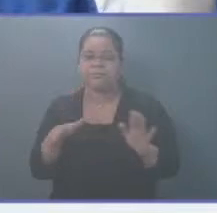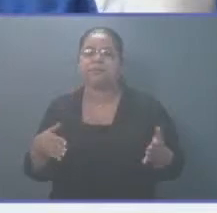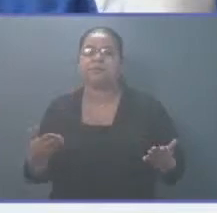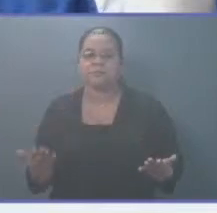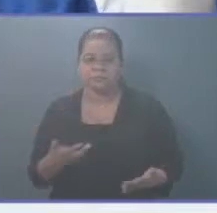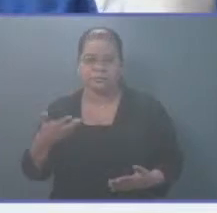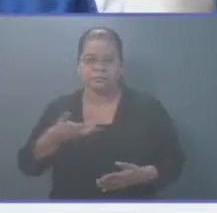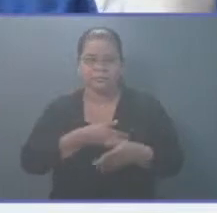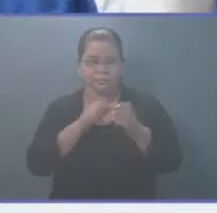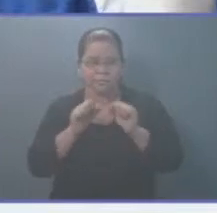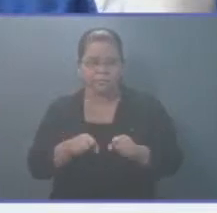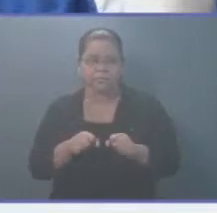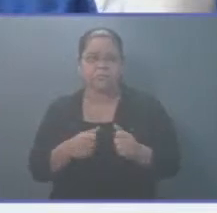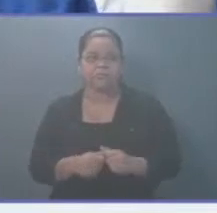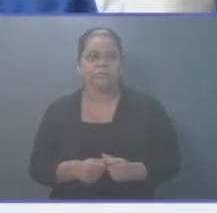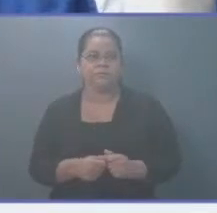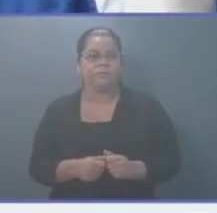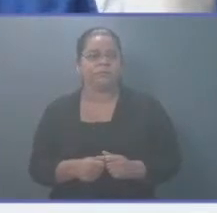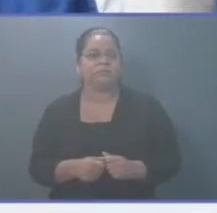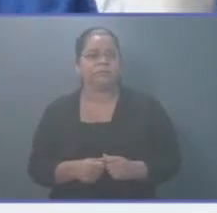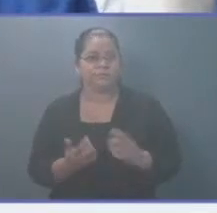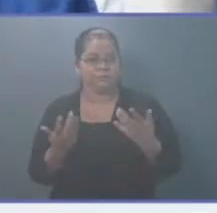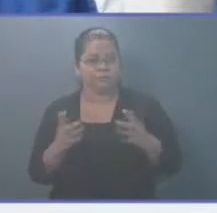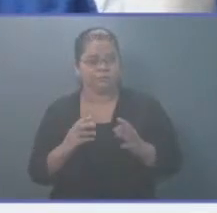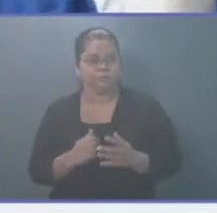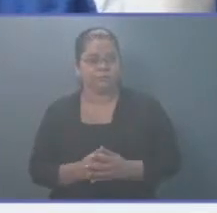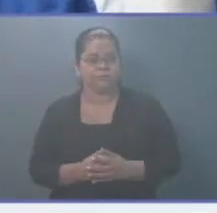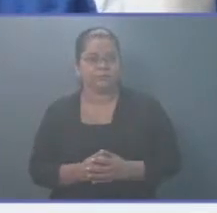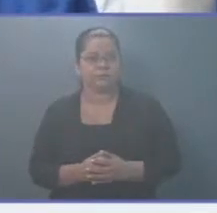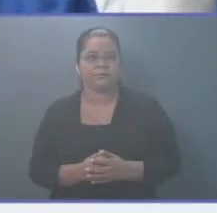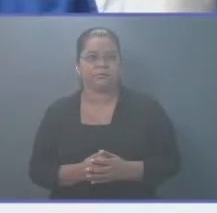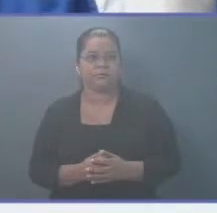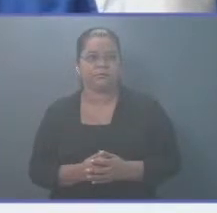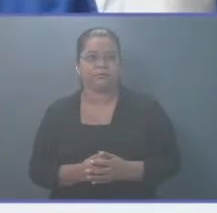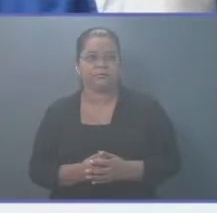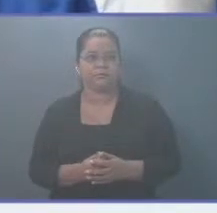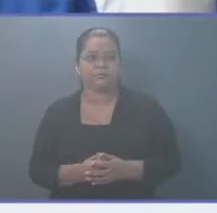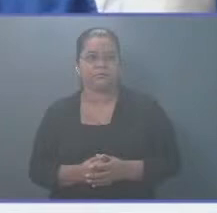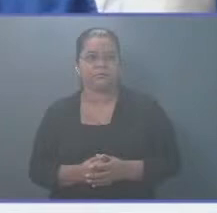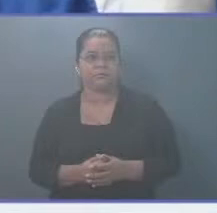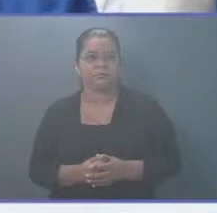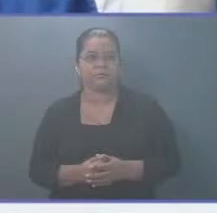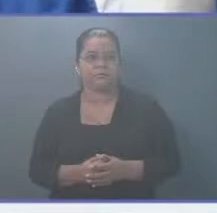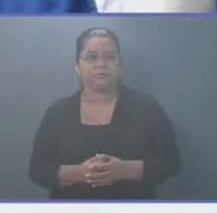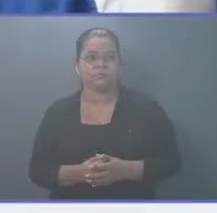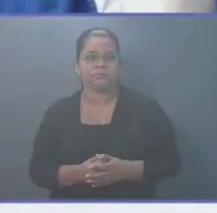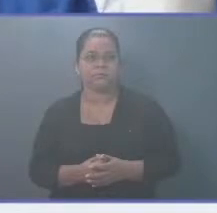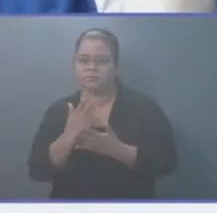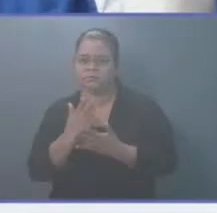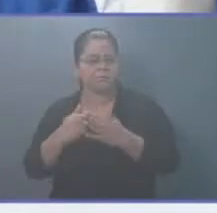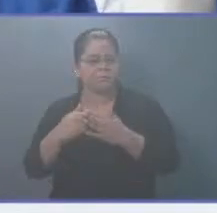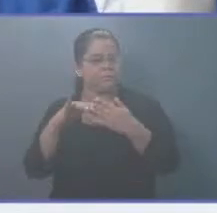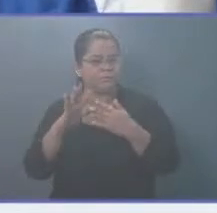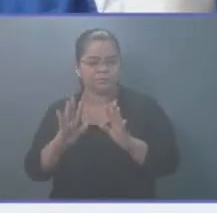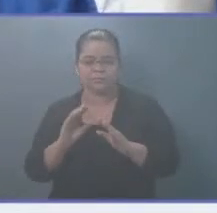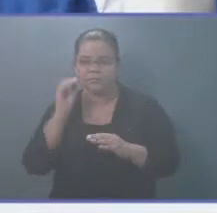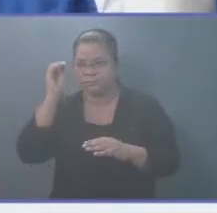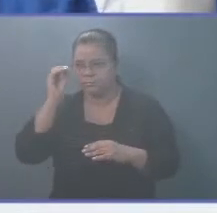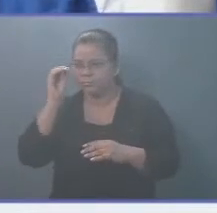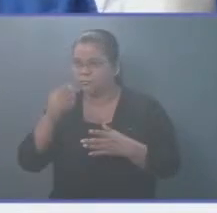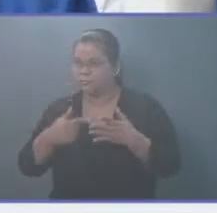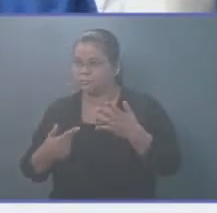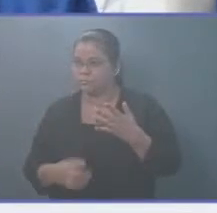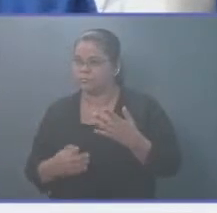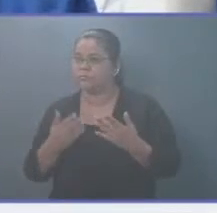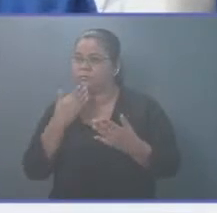poder disipar o poder hacer algunas observaciones sobre la ley y que ellos nos expliquen el por